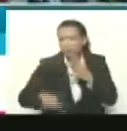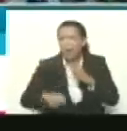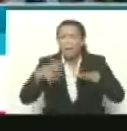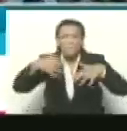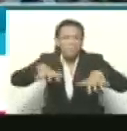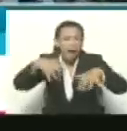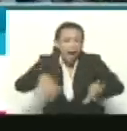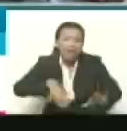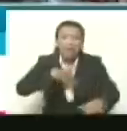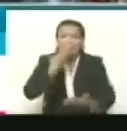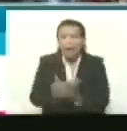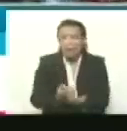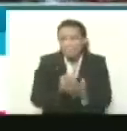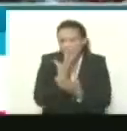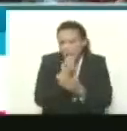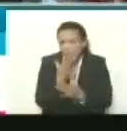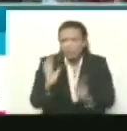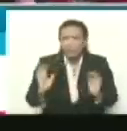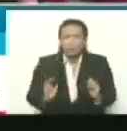¿Marchas a Miraflores? No,